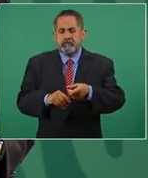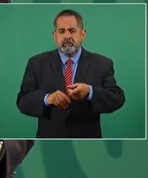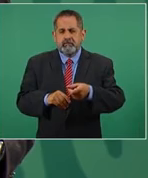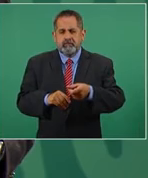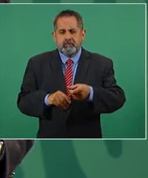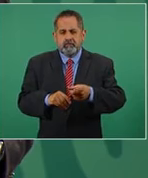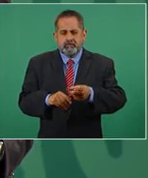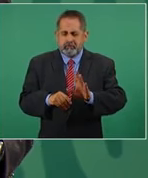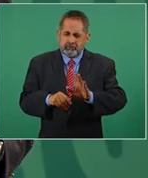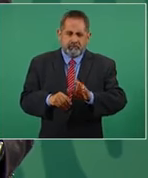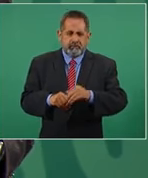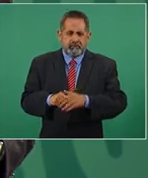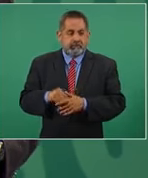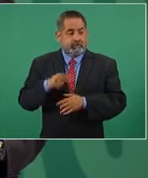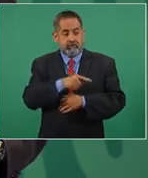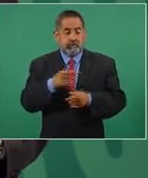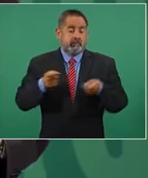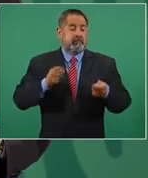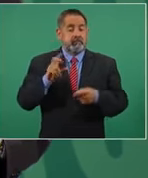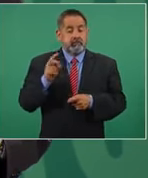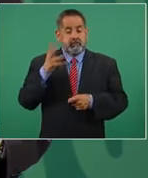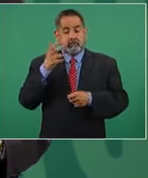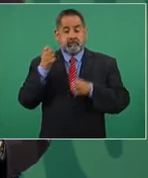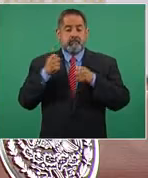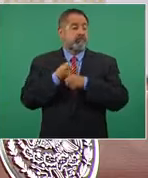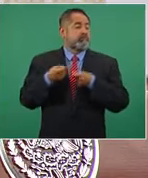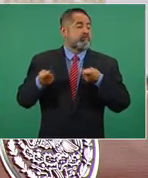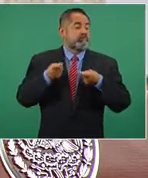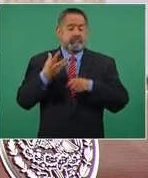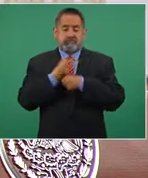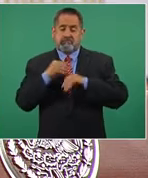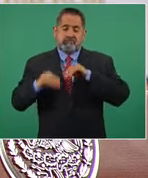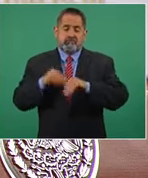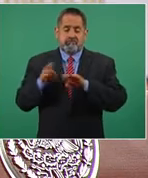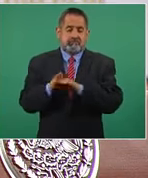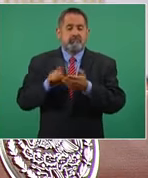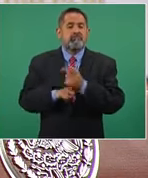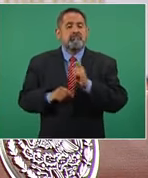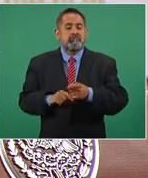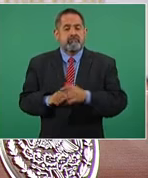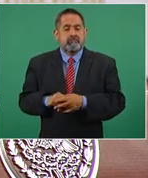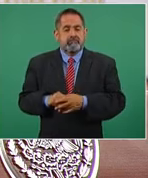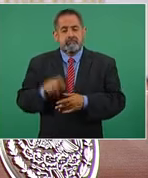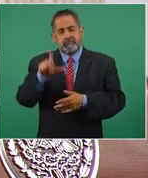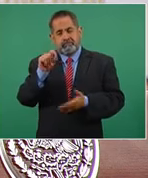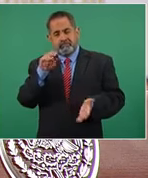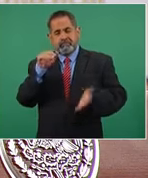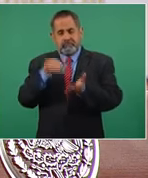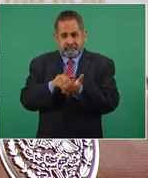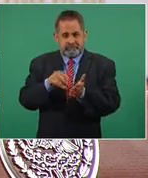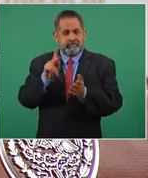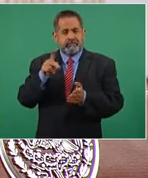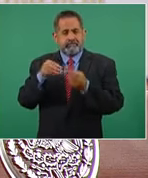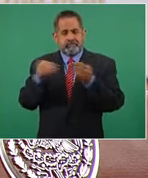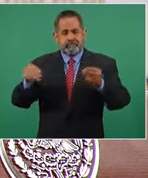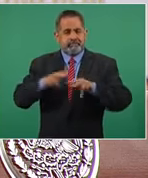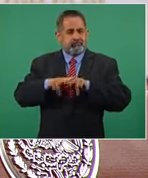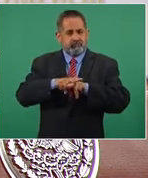porque dominó 34 años, más de 20.000 kilómetros de vías